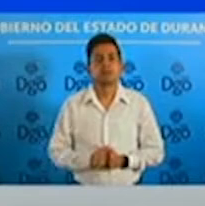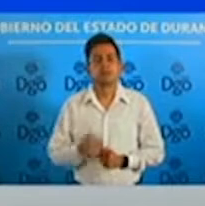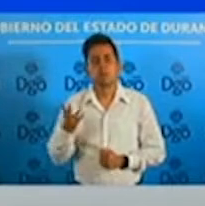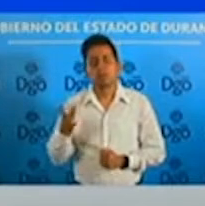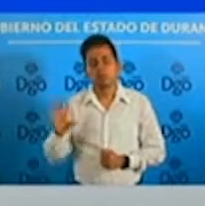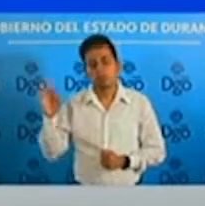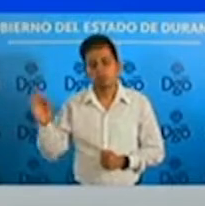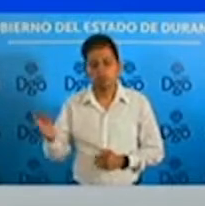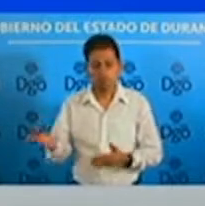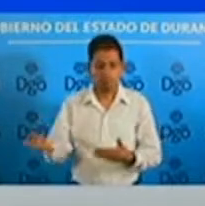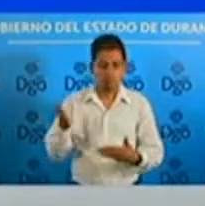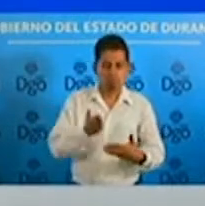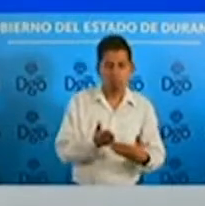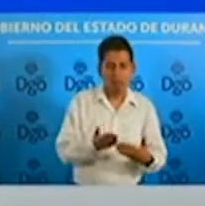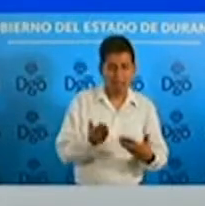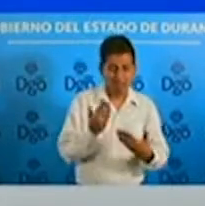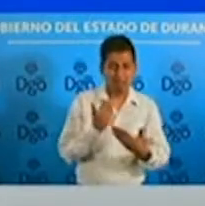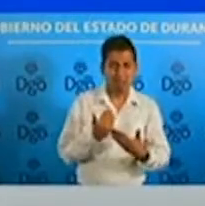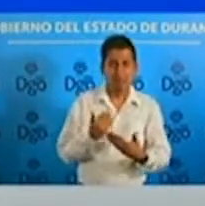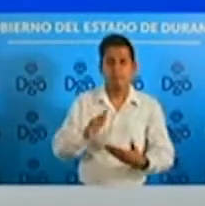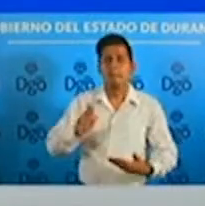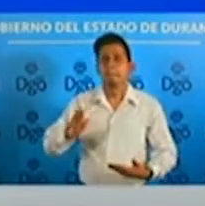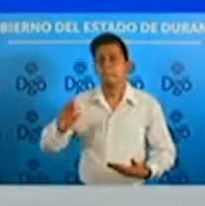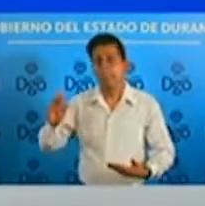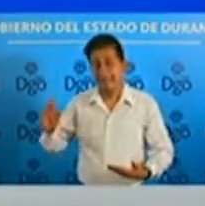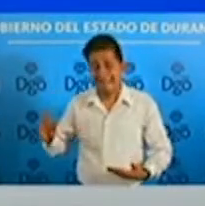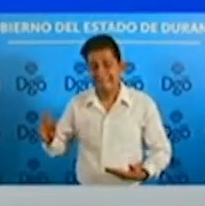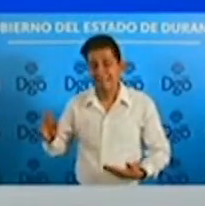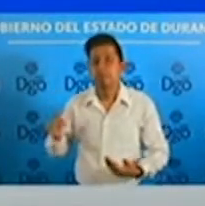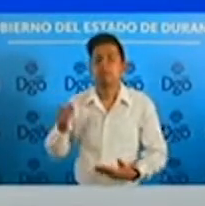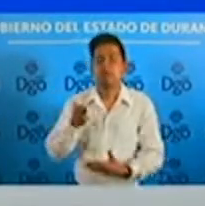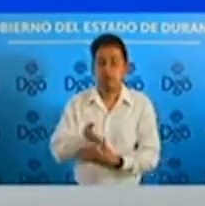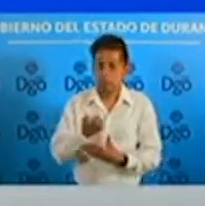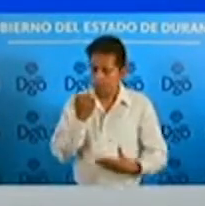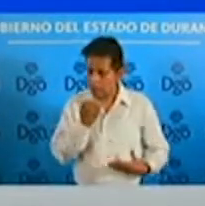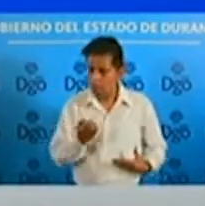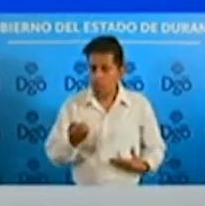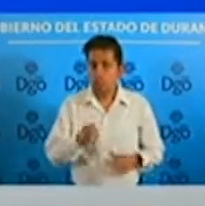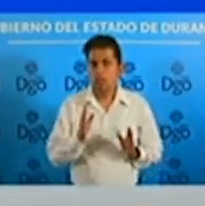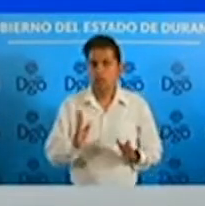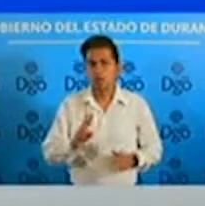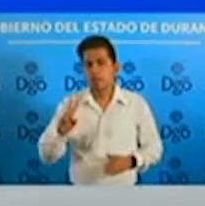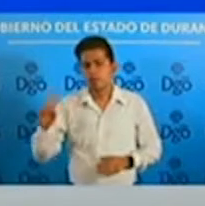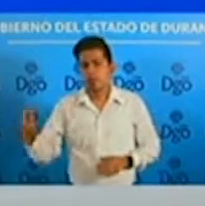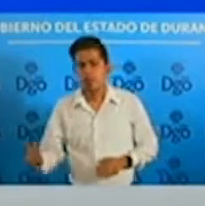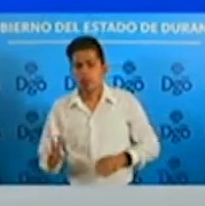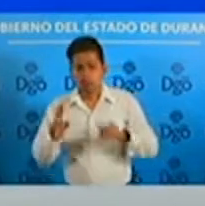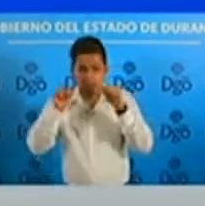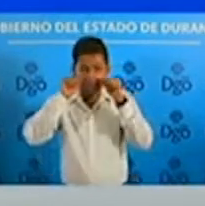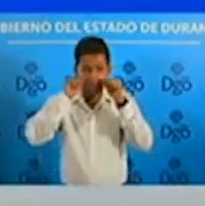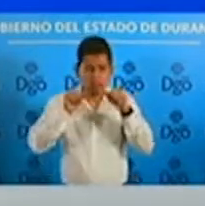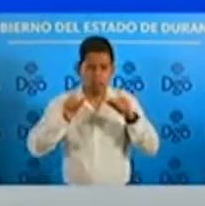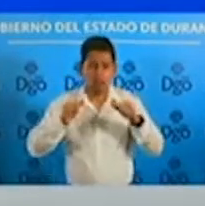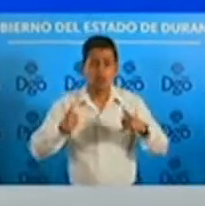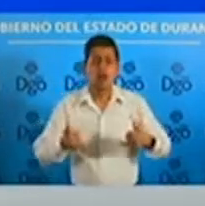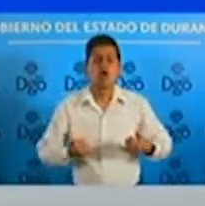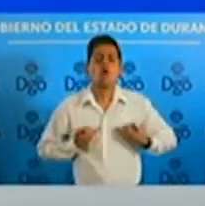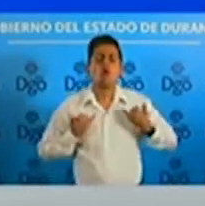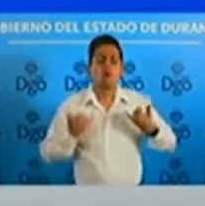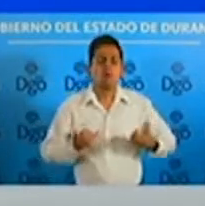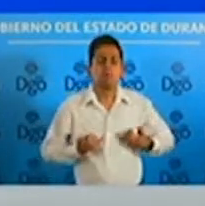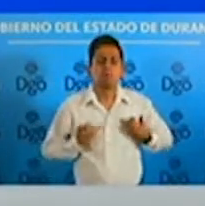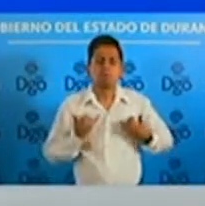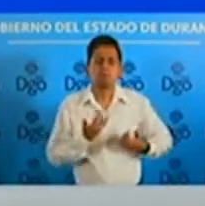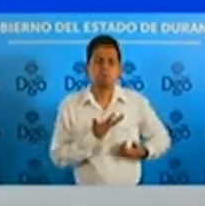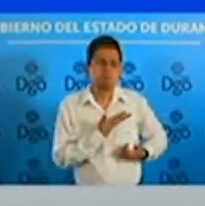que asistió el martes. Y el viernes se atenderán a los jóvenes que tengan